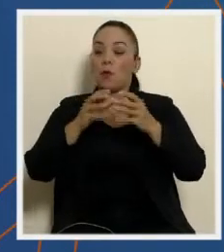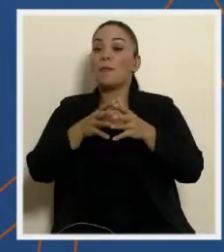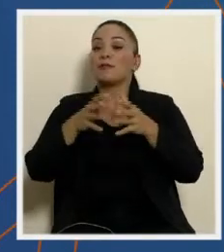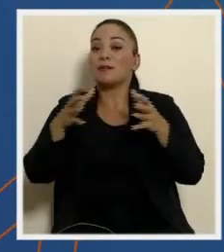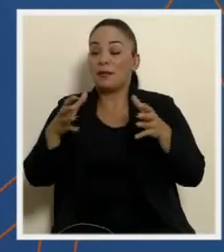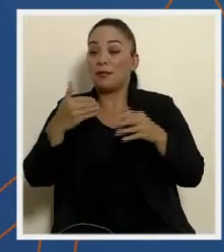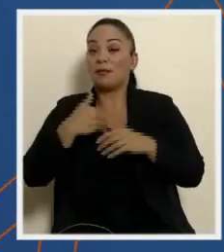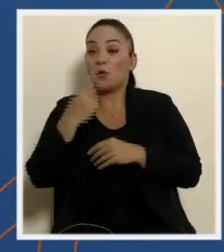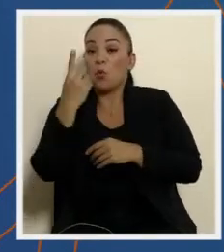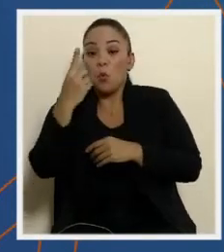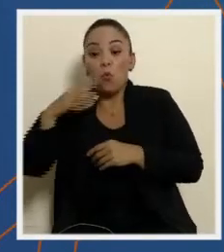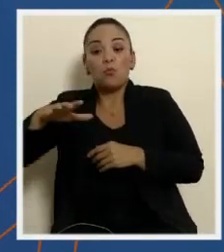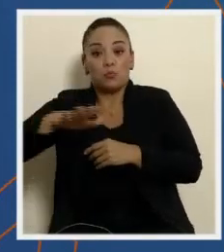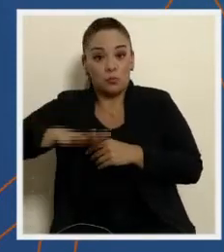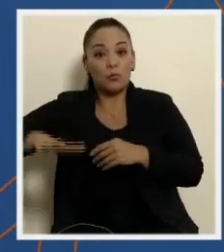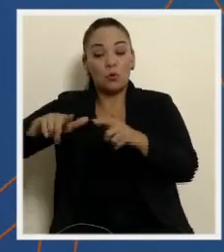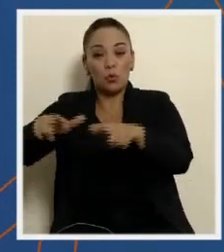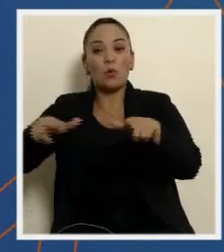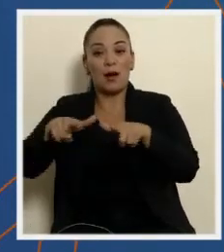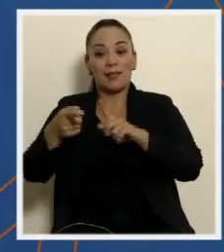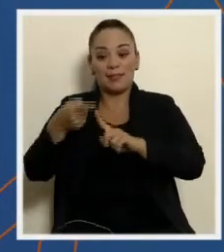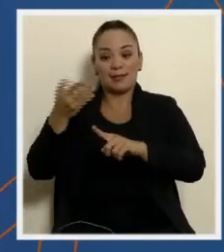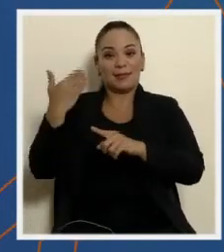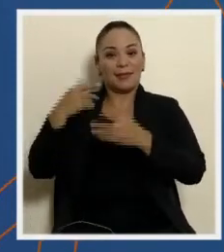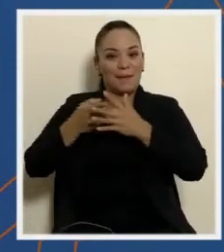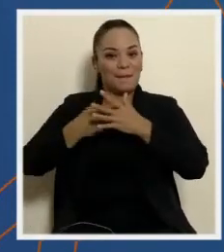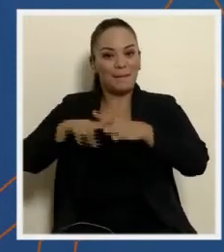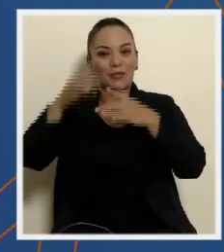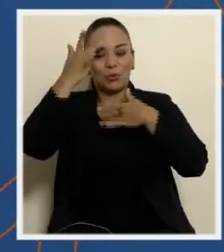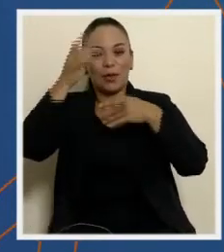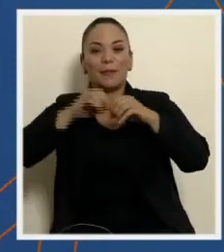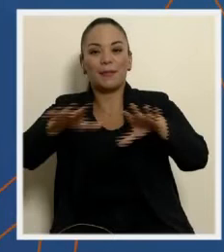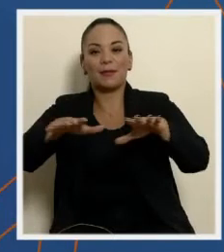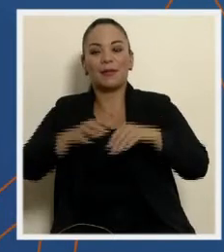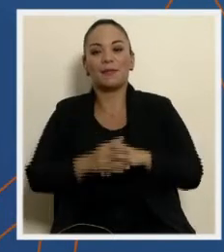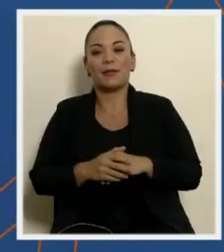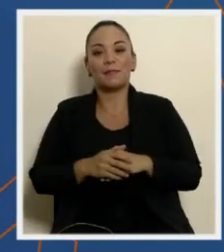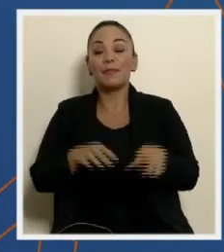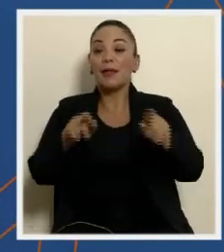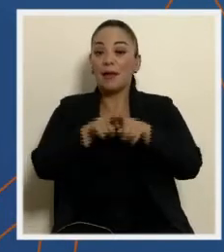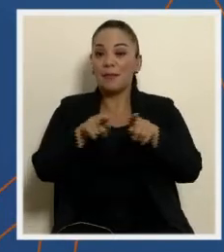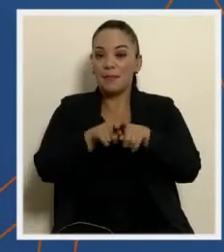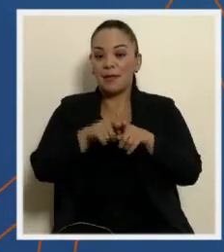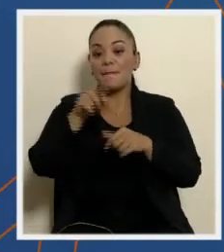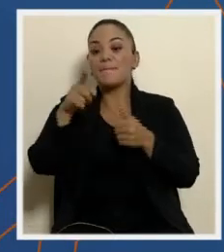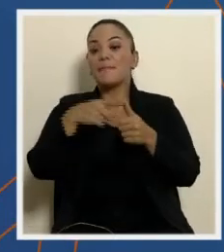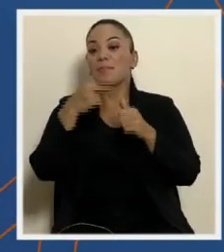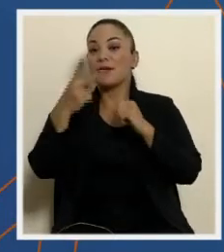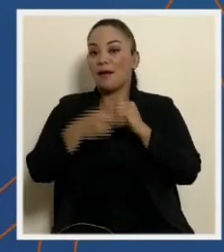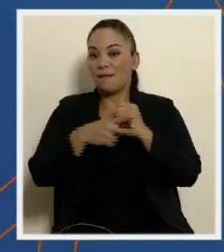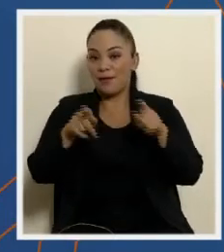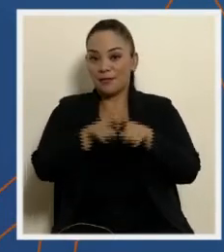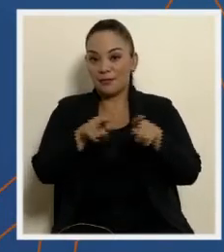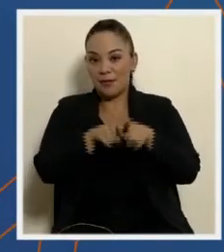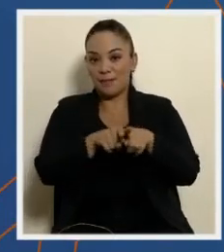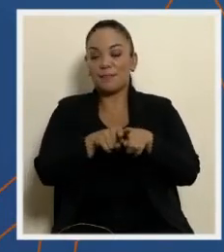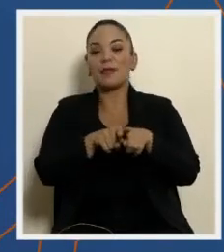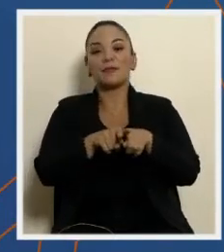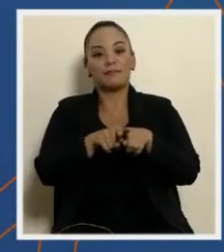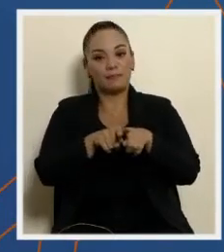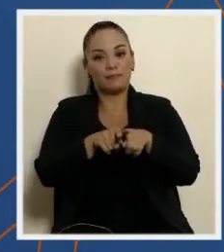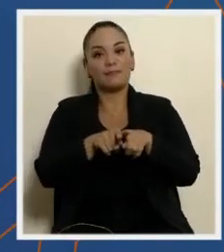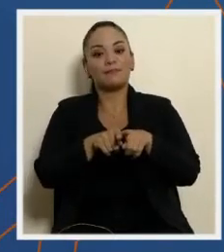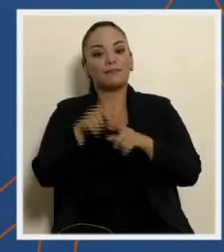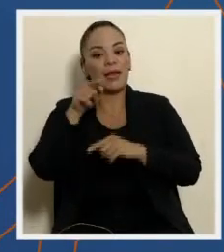en un cantón desde que inició la pandemia, y además es la primera vez también que está llegando a